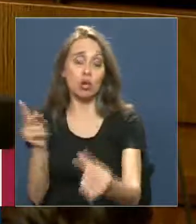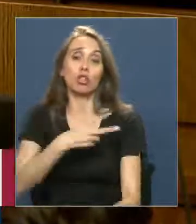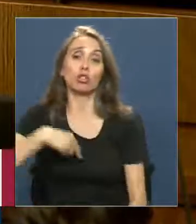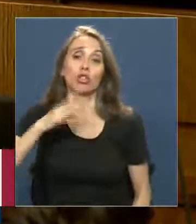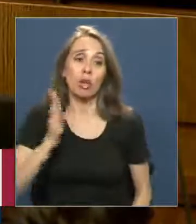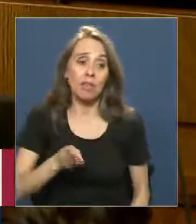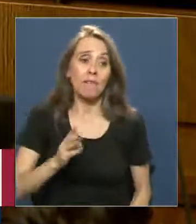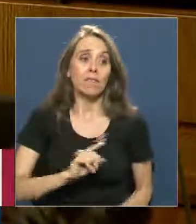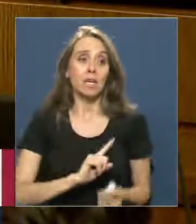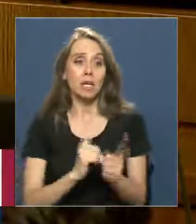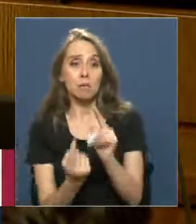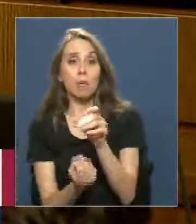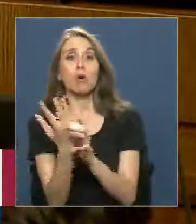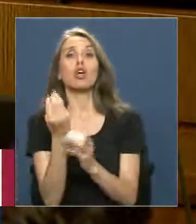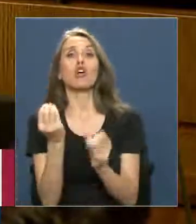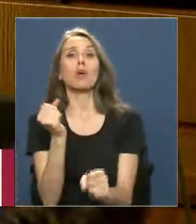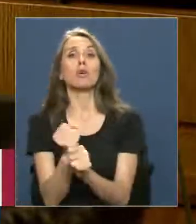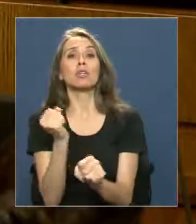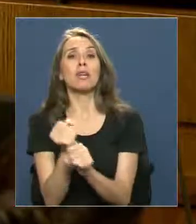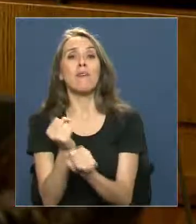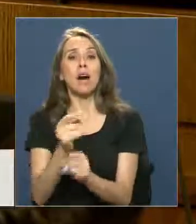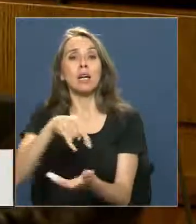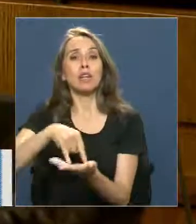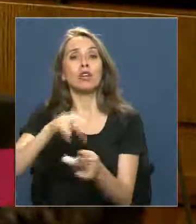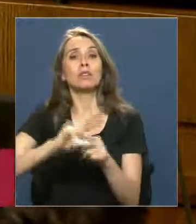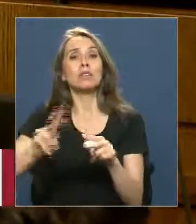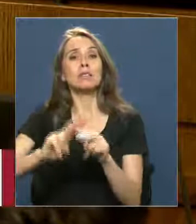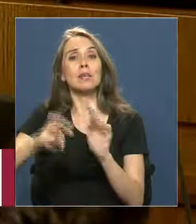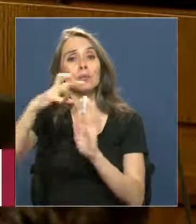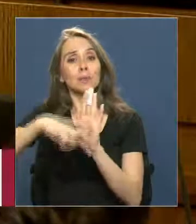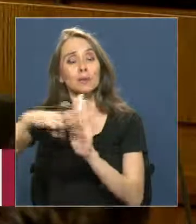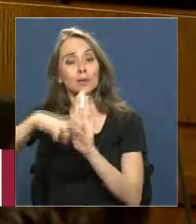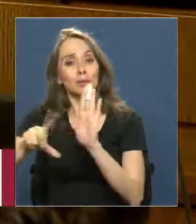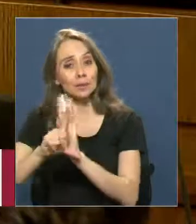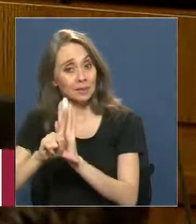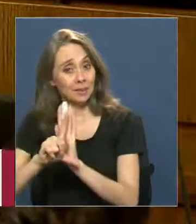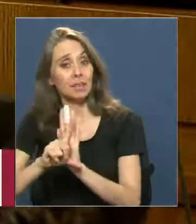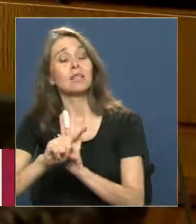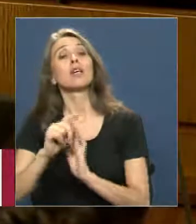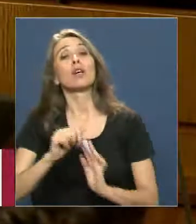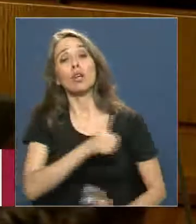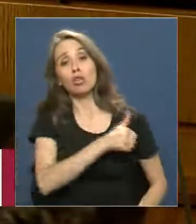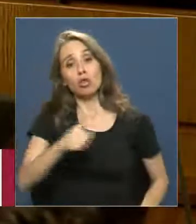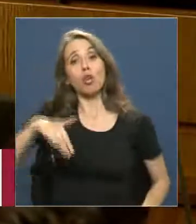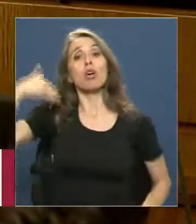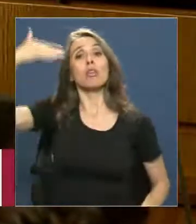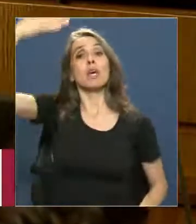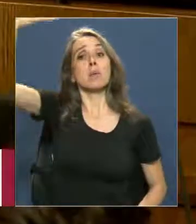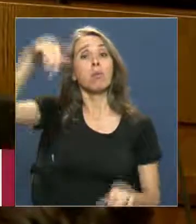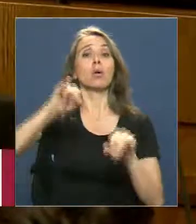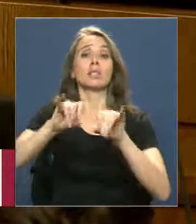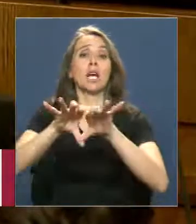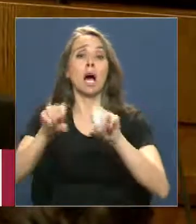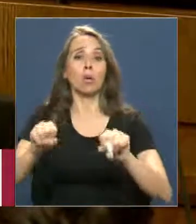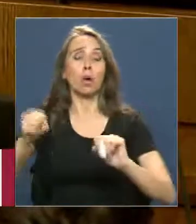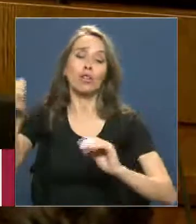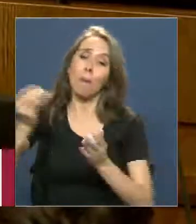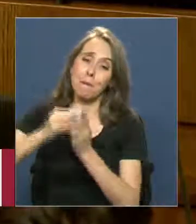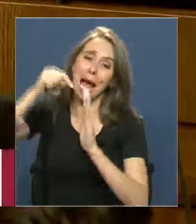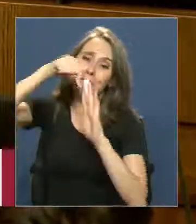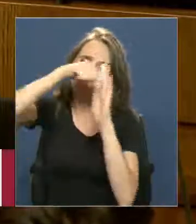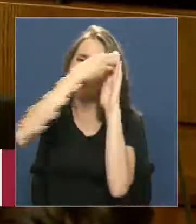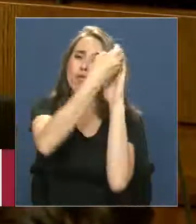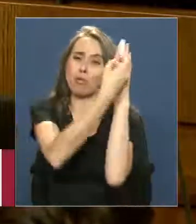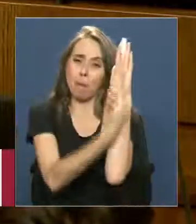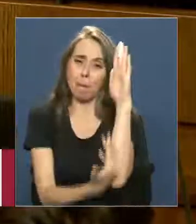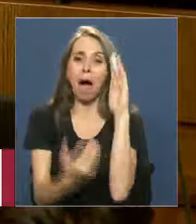ir modernizando el trabajo legislativo de este Congreso, y creo que todos vamos a estar de acuerdo en algún momento en discutir con profundidad